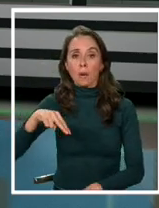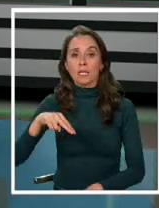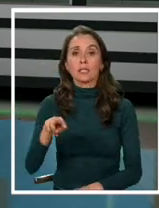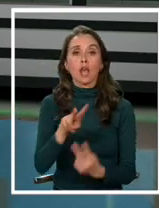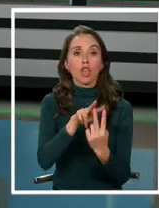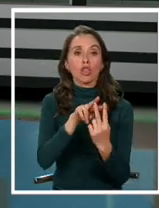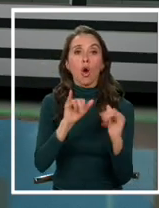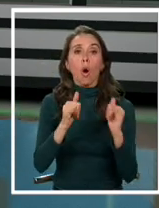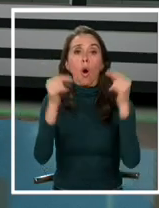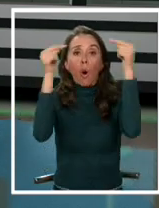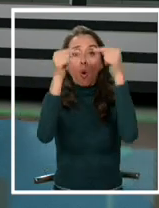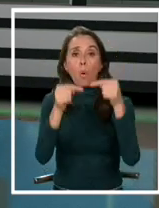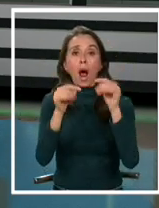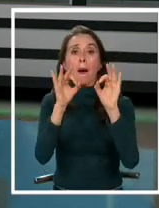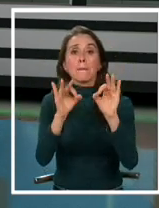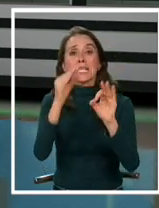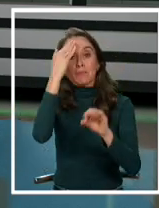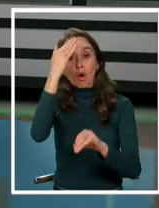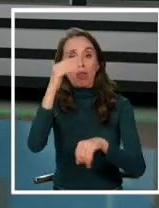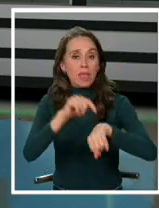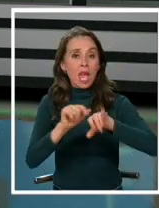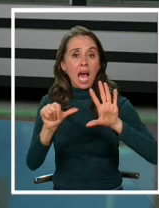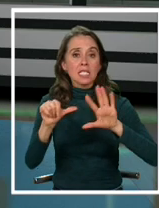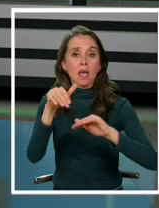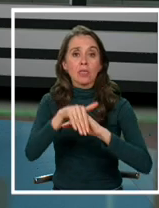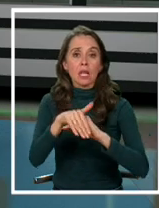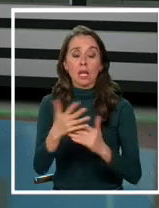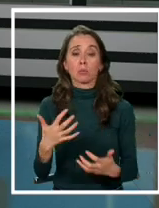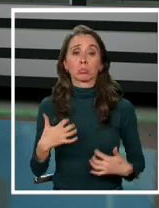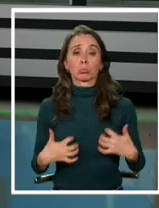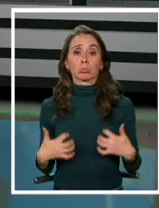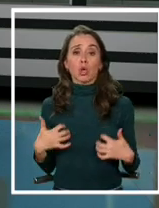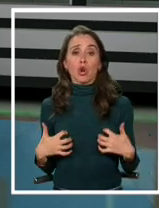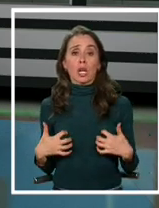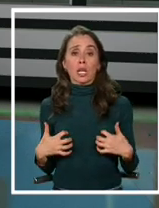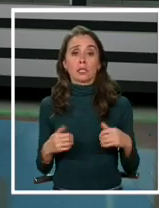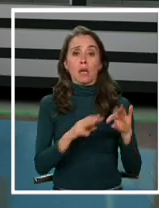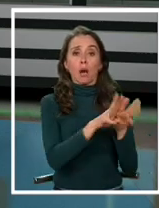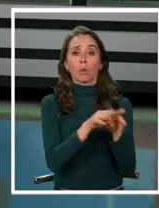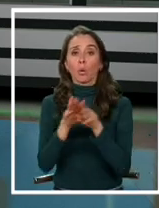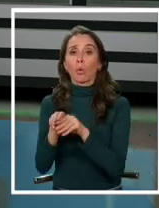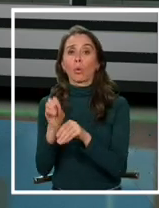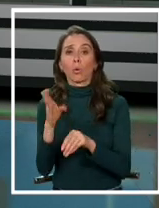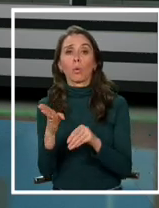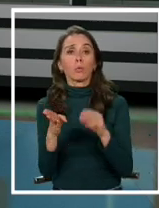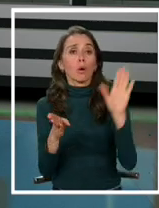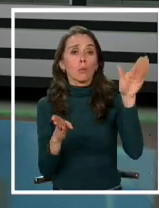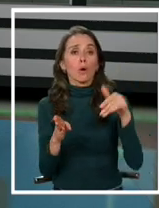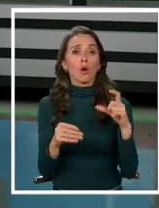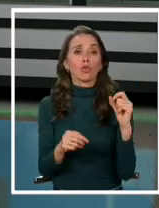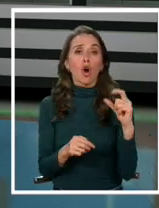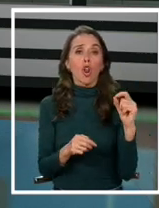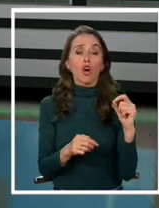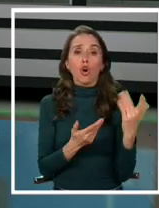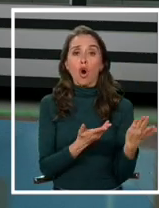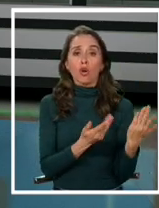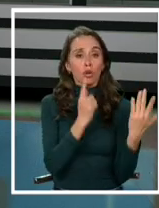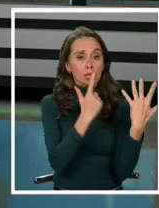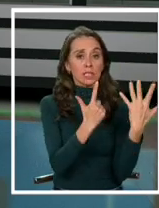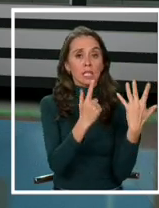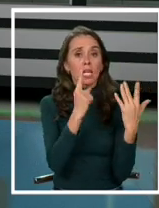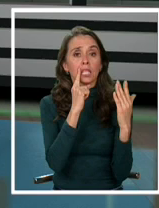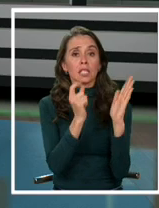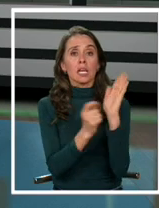ambos equipos juegan ese mismo día a las 18 horas por supuesto hay molestia en ambos conjuntos particularmente en coloo quién